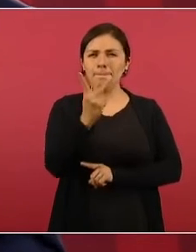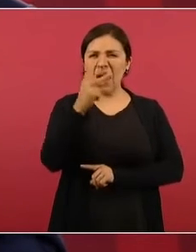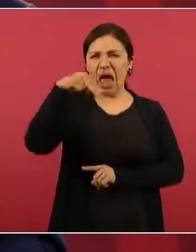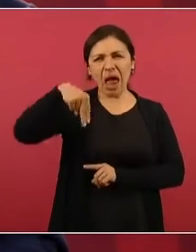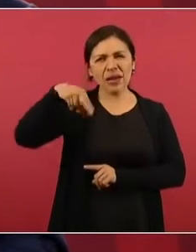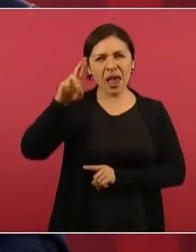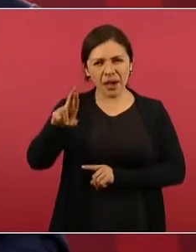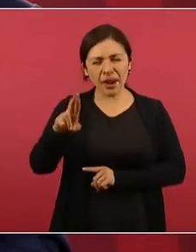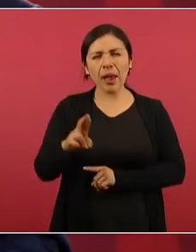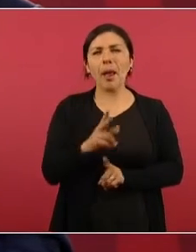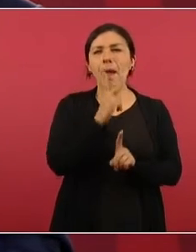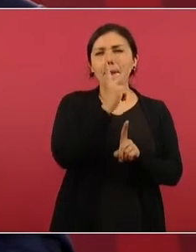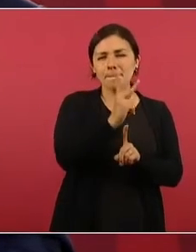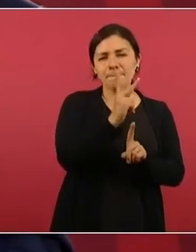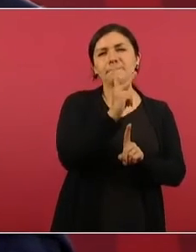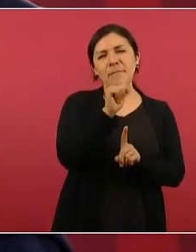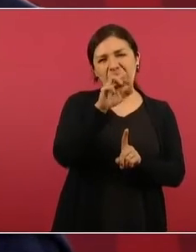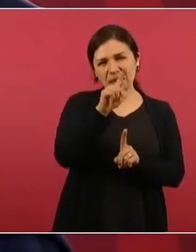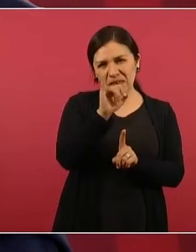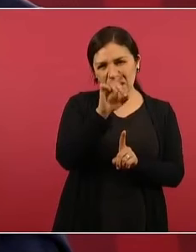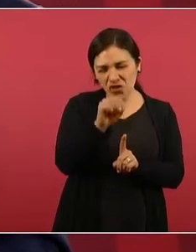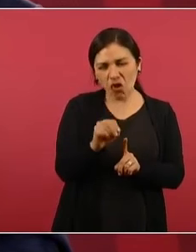PNR, Partido Nacional Revolucionario.